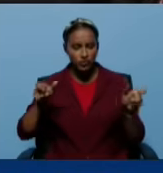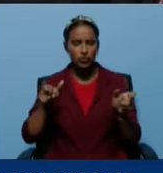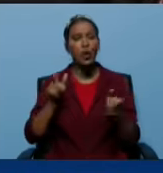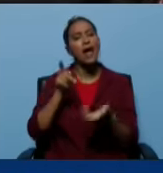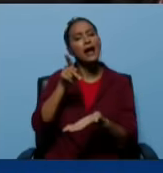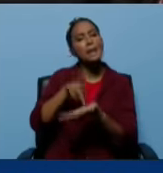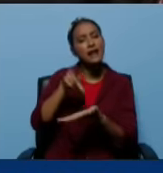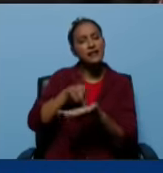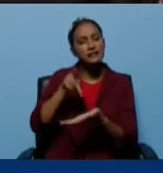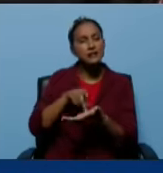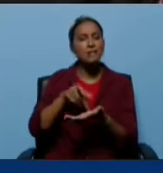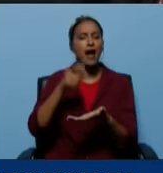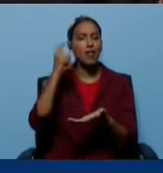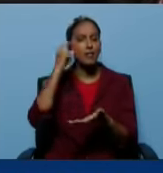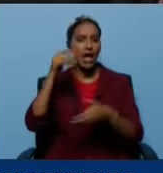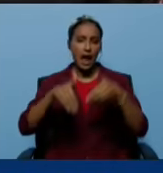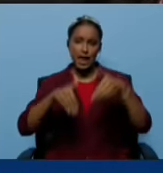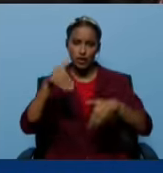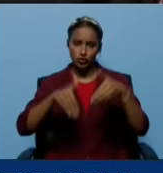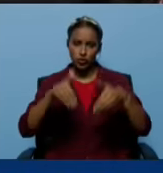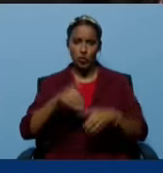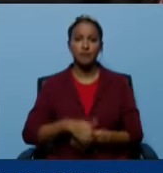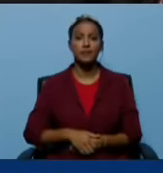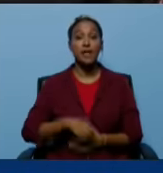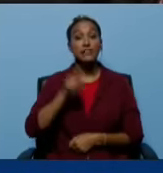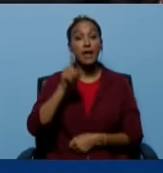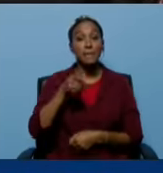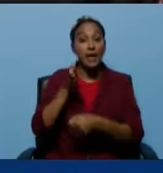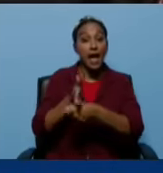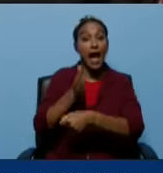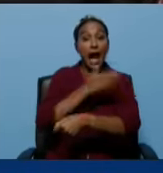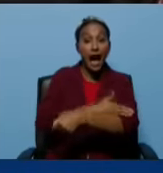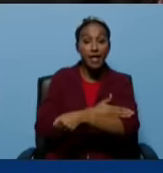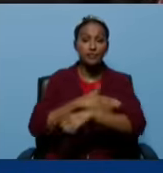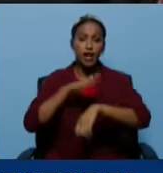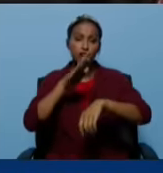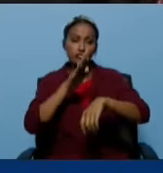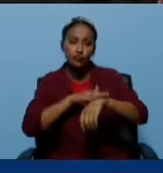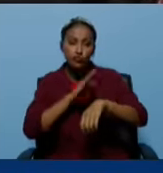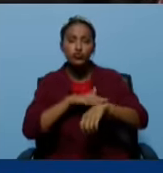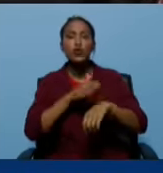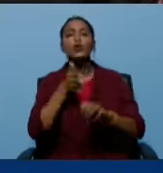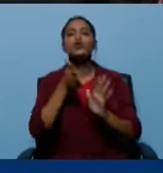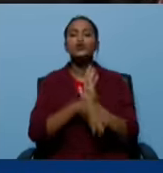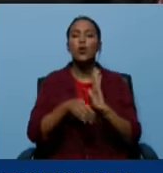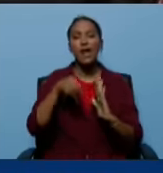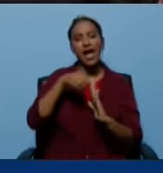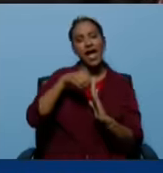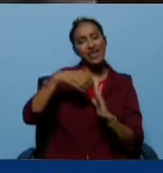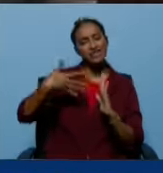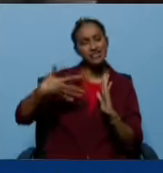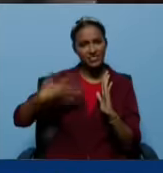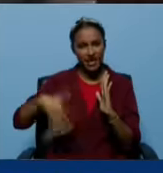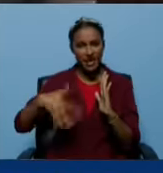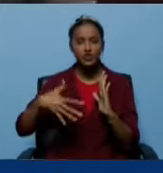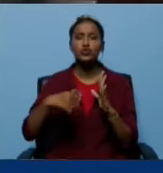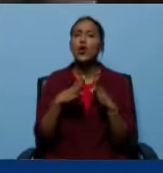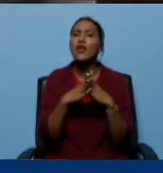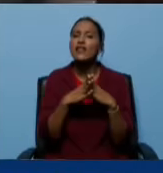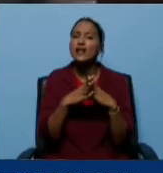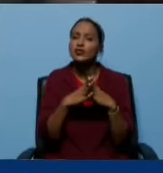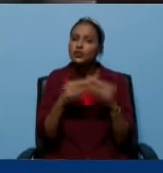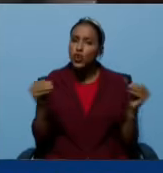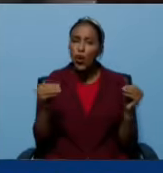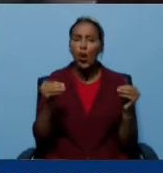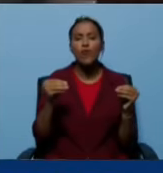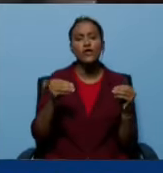hecho electoral. Y ante la solicitud de tutela judicial sobre el derecho al sufragio de todas las